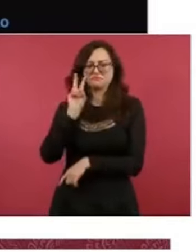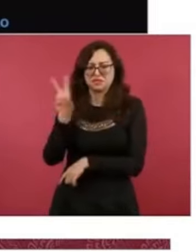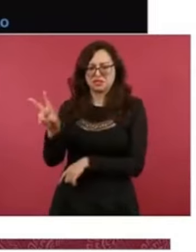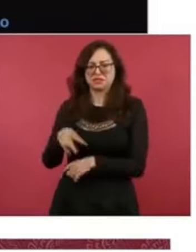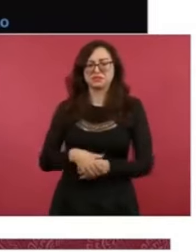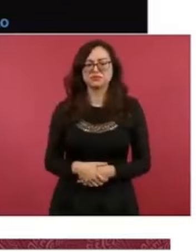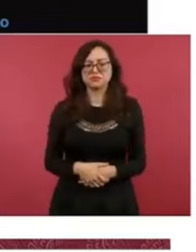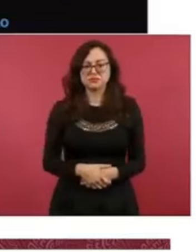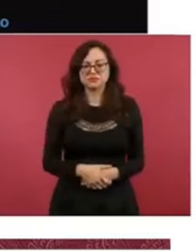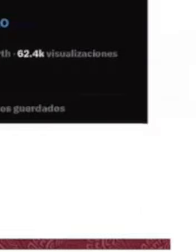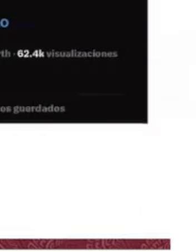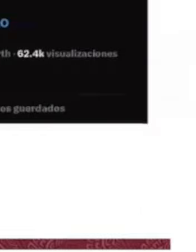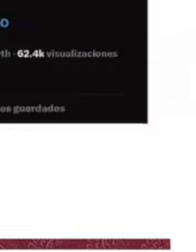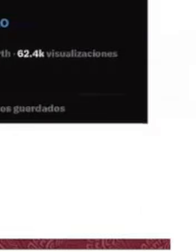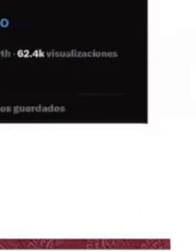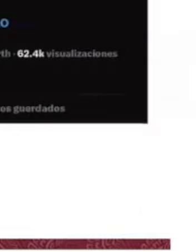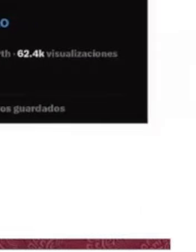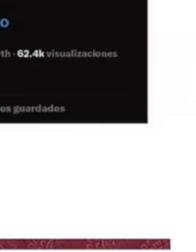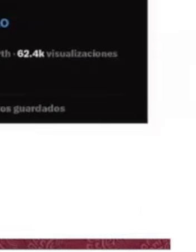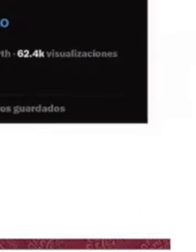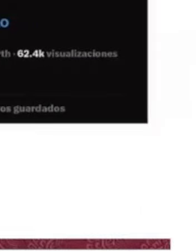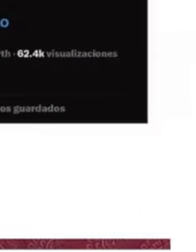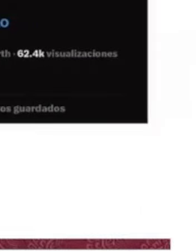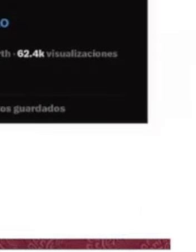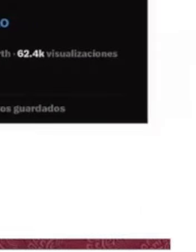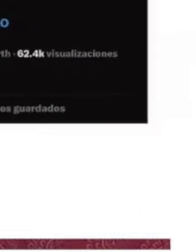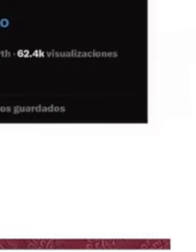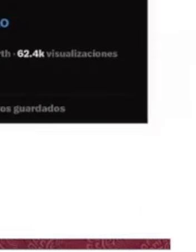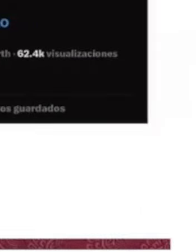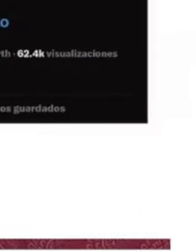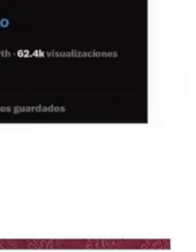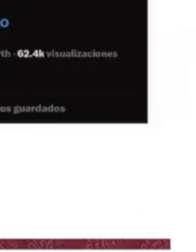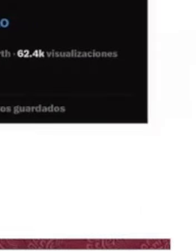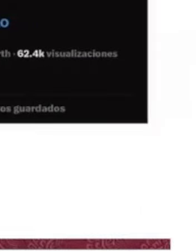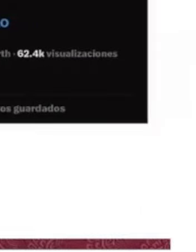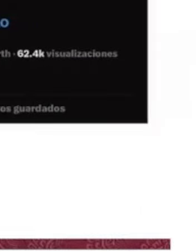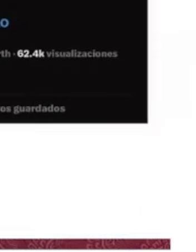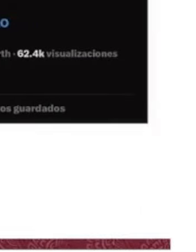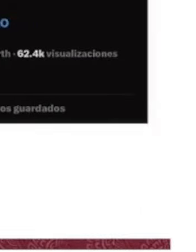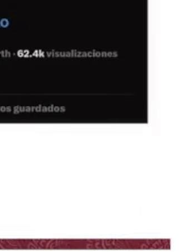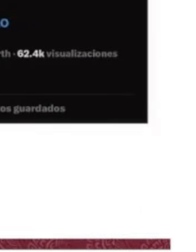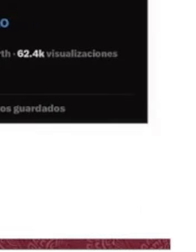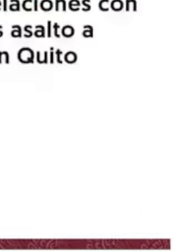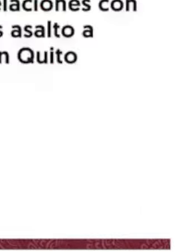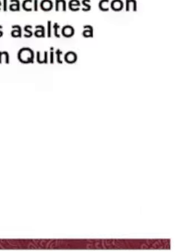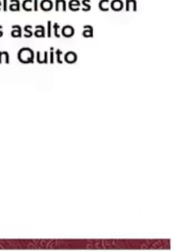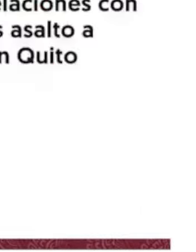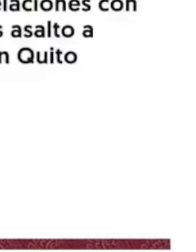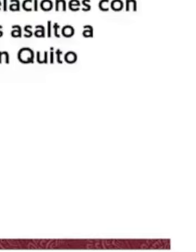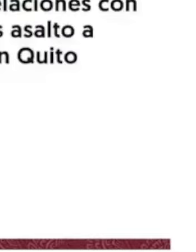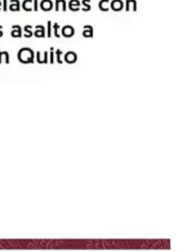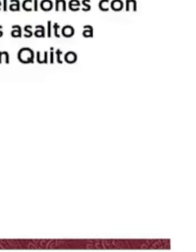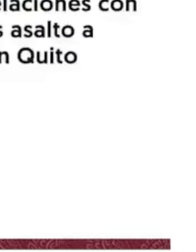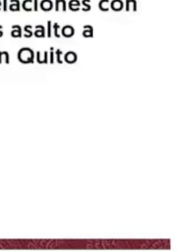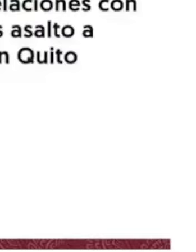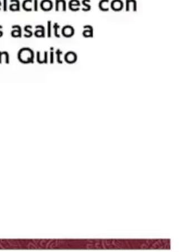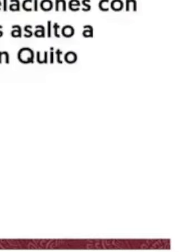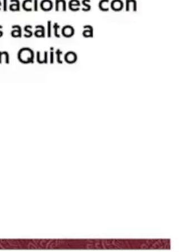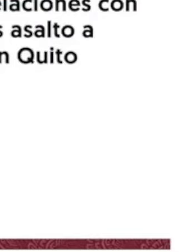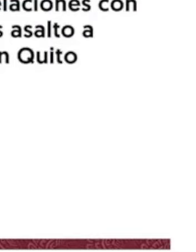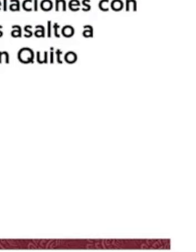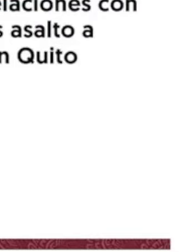Gabriel Cuadri, la senadora Lili Téllez, que fue lamentable lo que hizo ayer, no vamos a